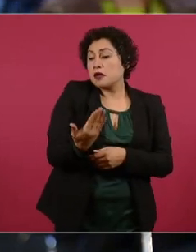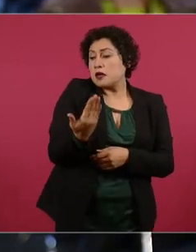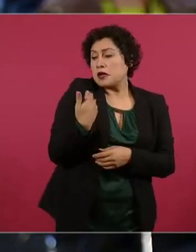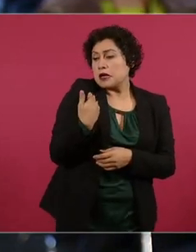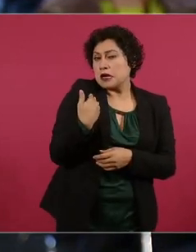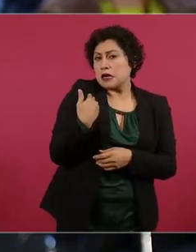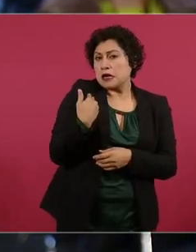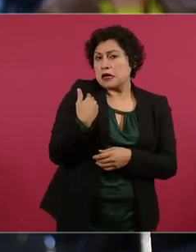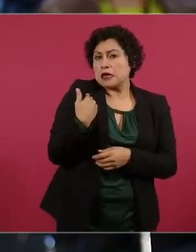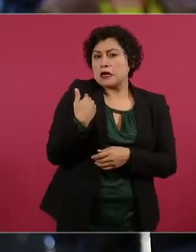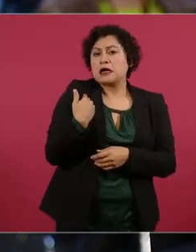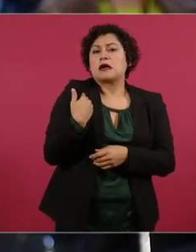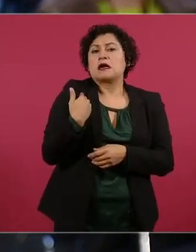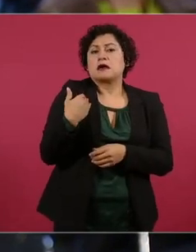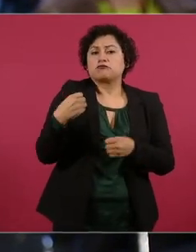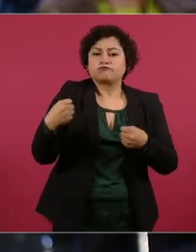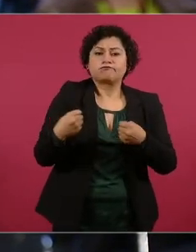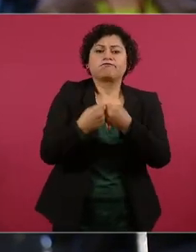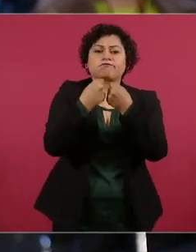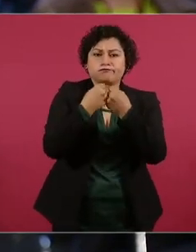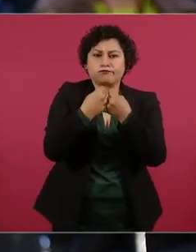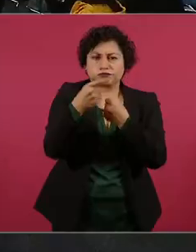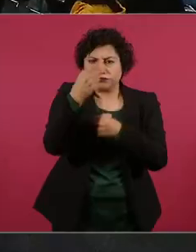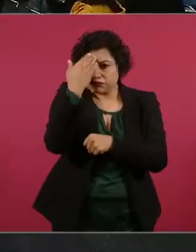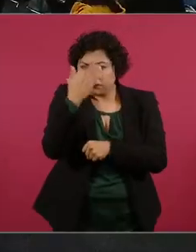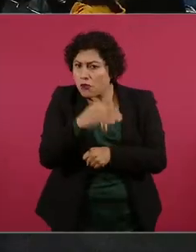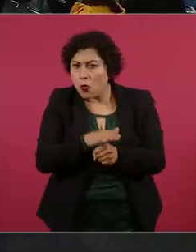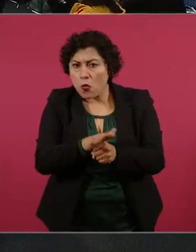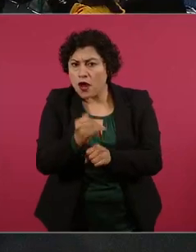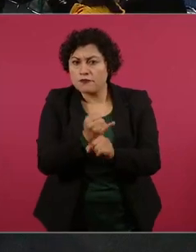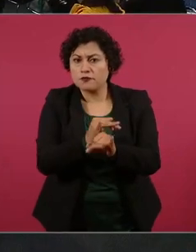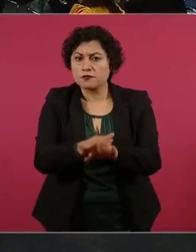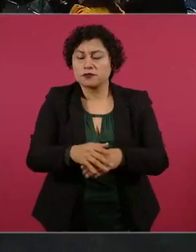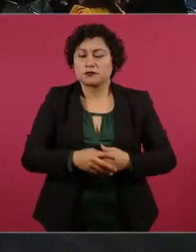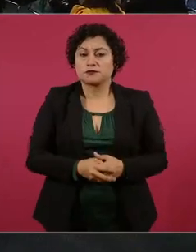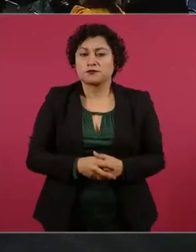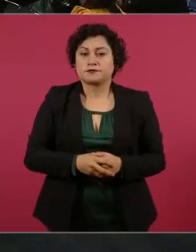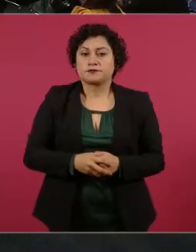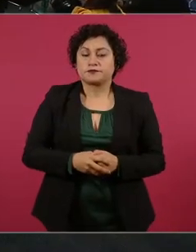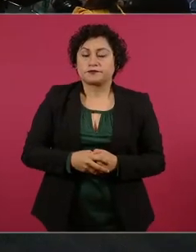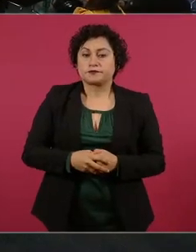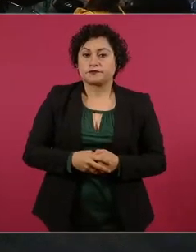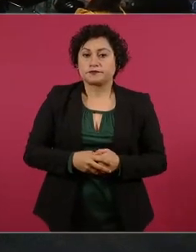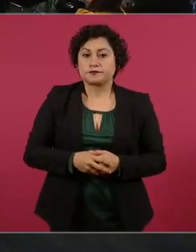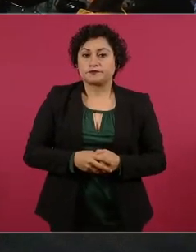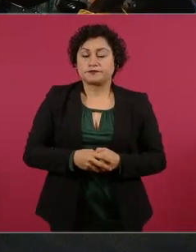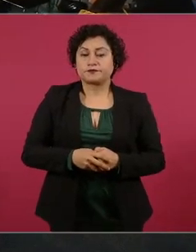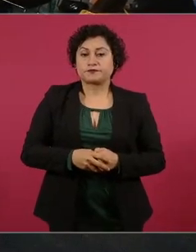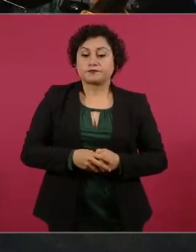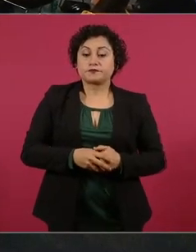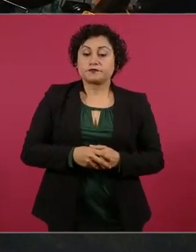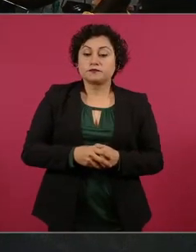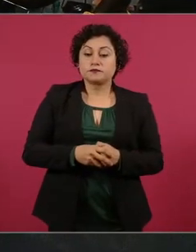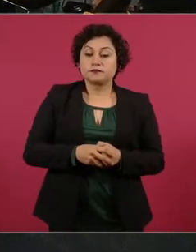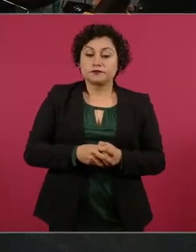información, ¿qué es lo que tienen confirmado? Pues hay ya un